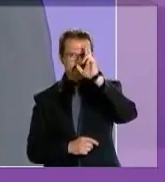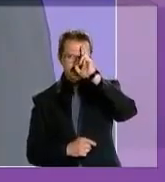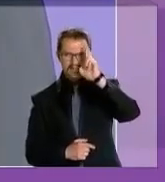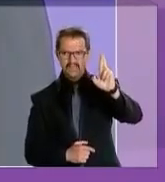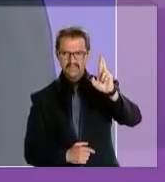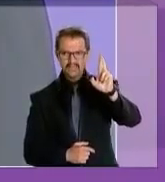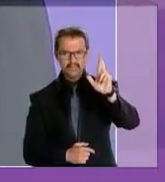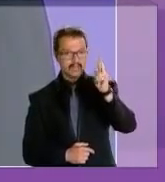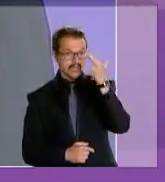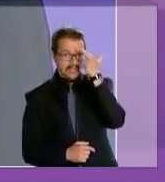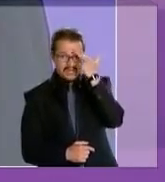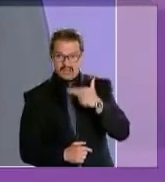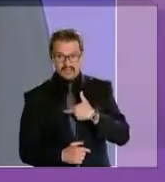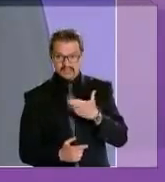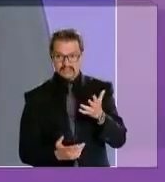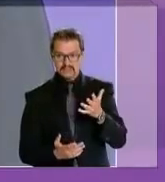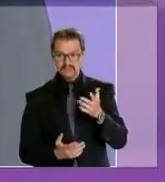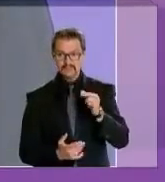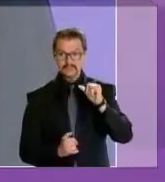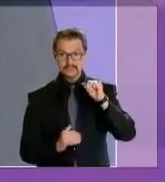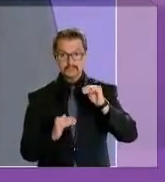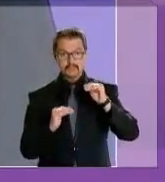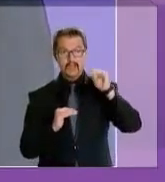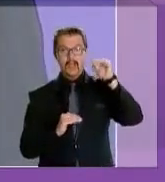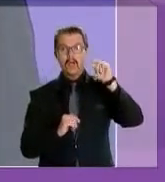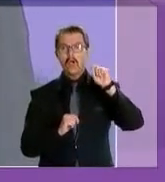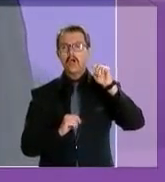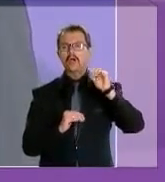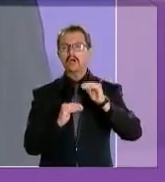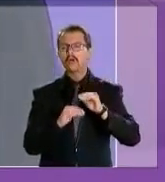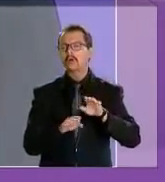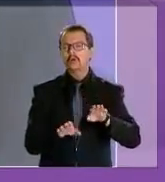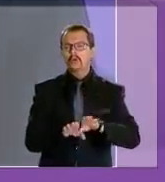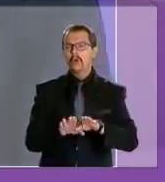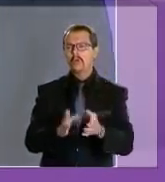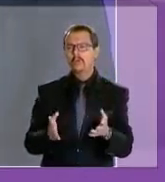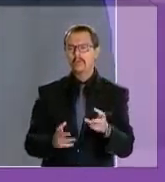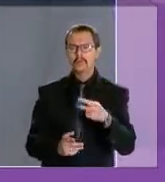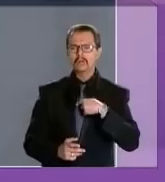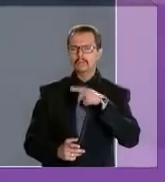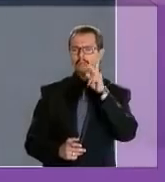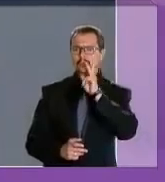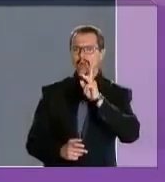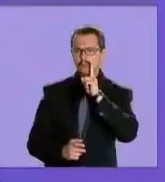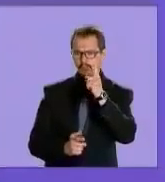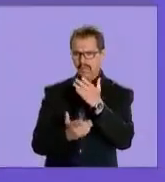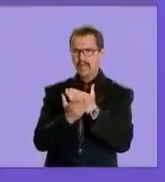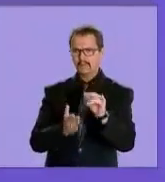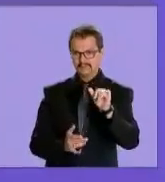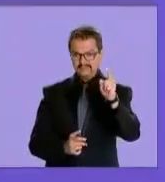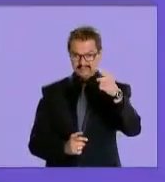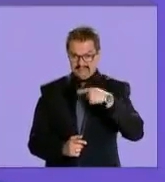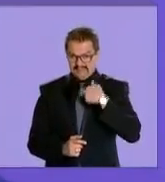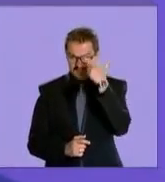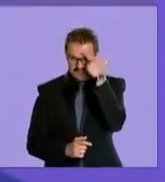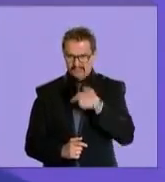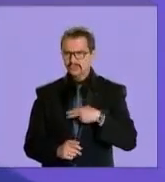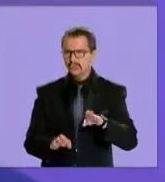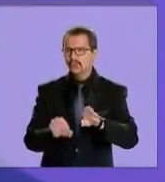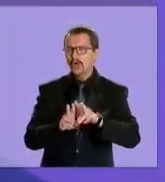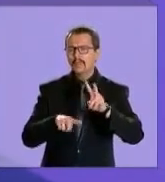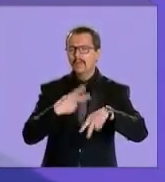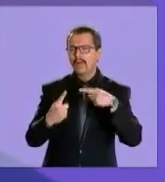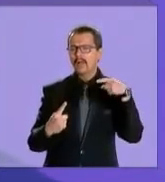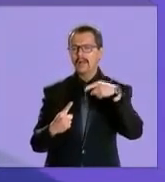que donald trump nos está respetando en su gobierno y cómo conseguirlo concretamente por favor con autoridad moral el